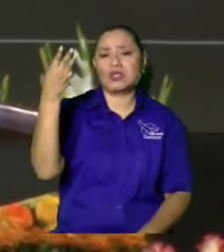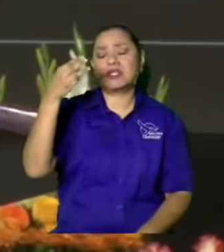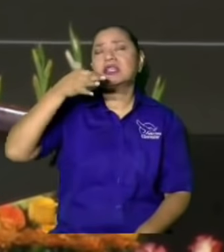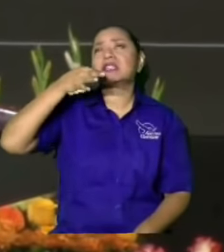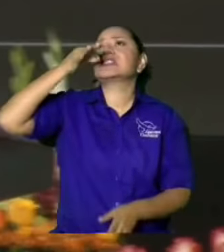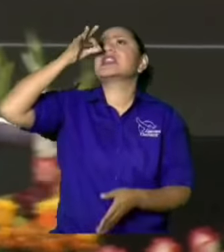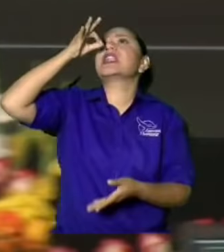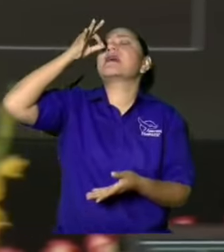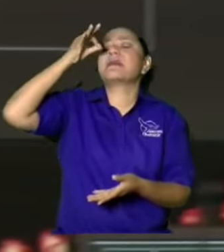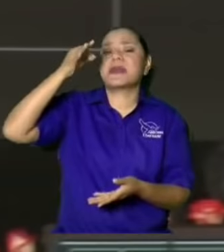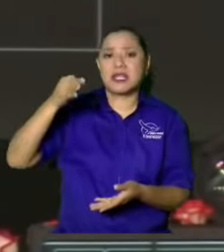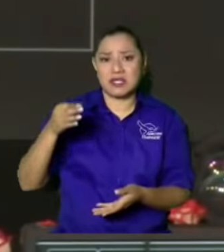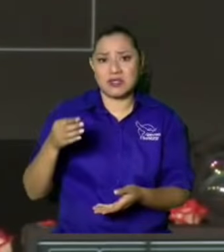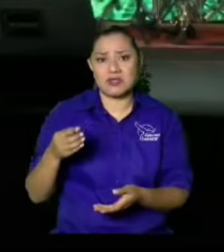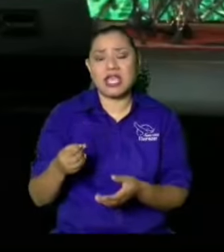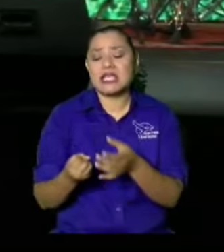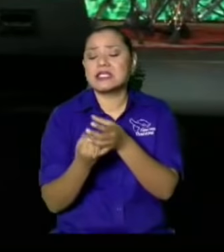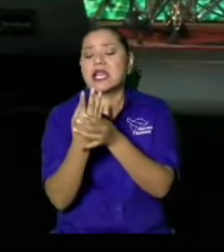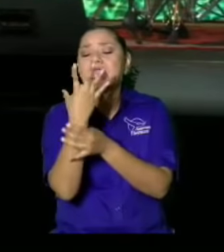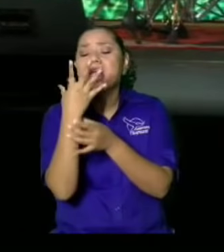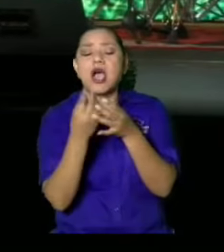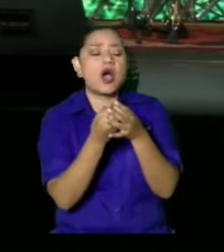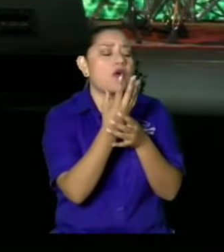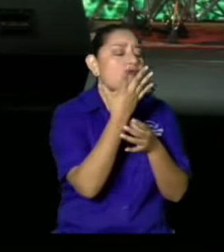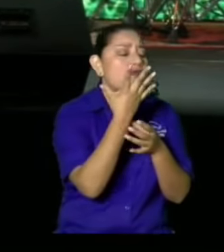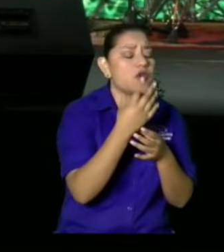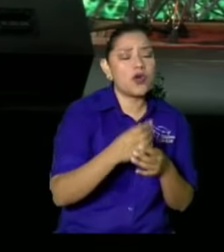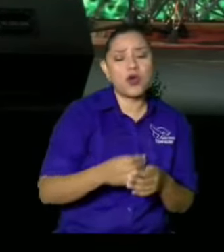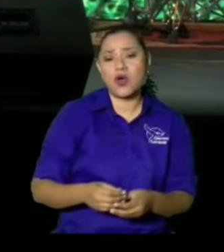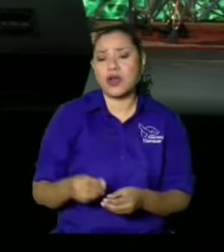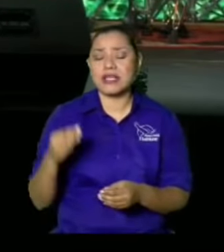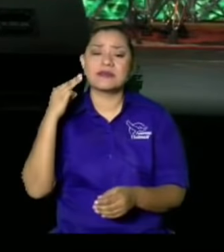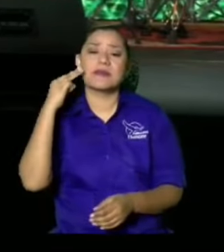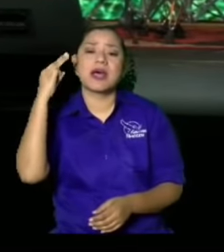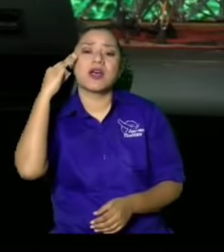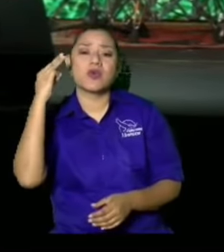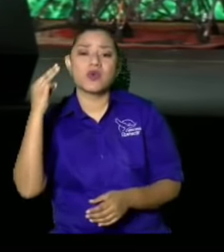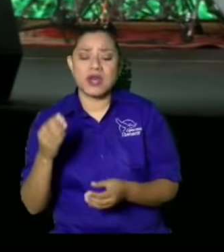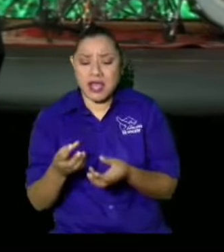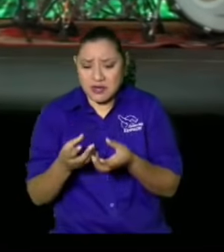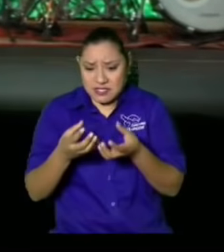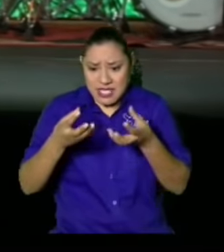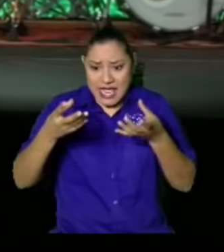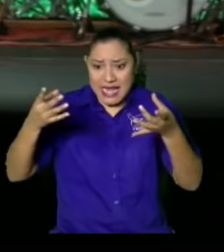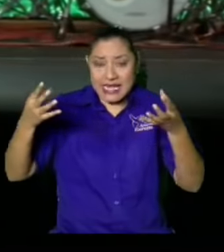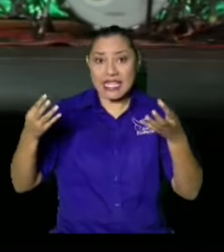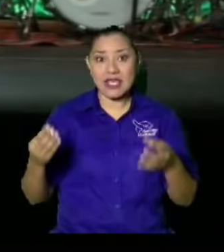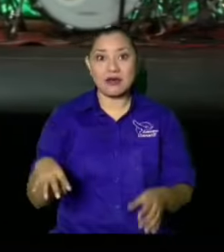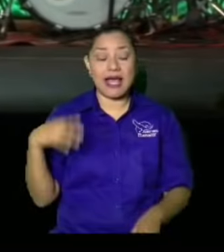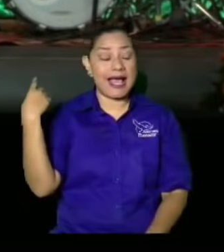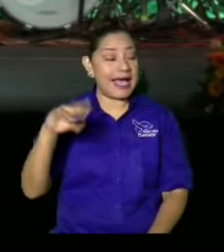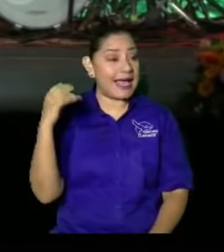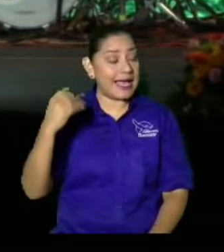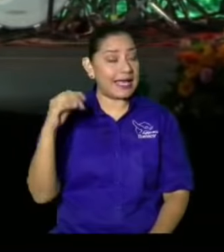sarmientos, salían flores ahí, su renuevo, maduraron racimos de uvas. ¡Ay,